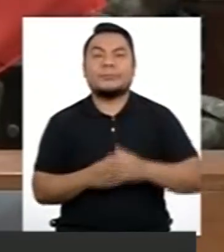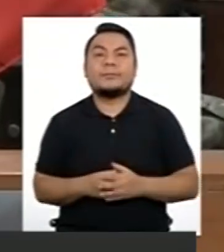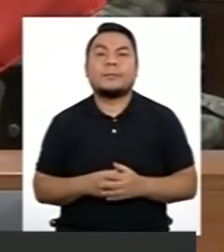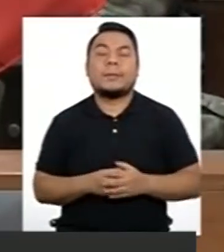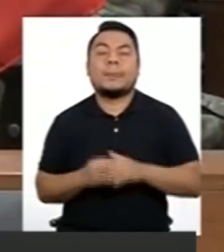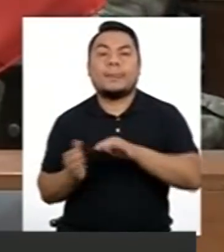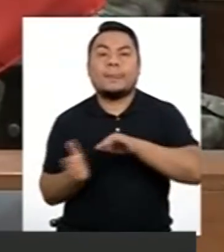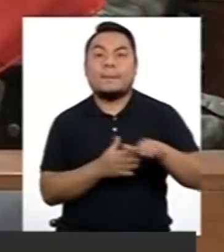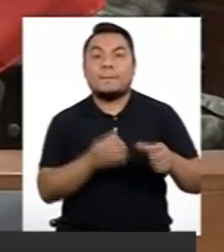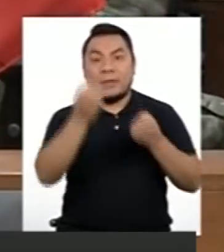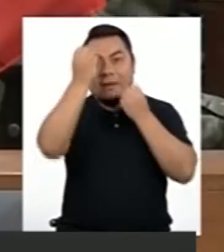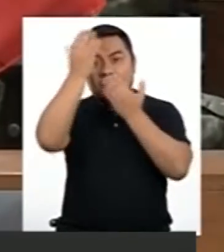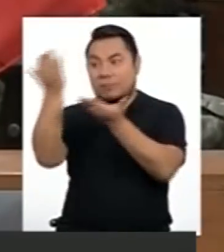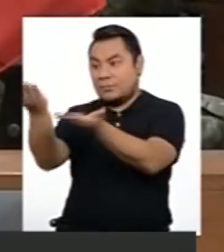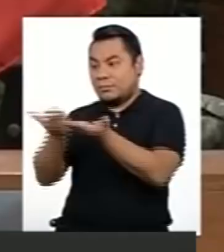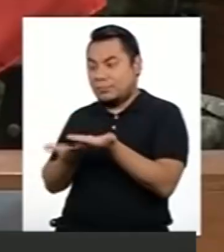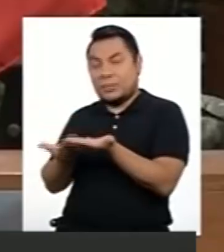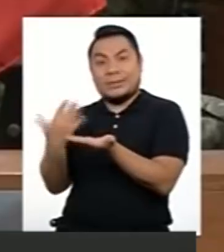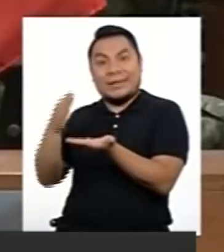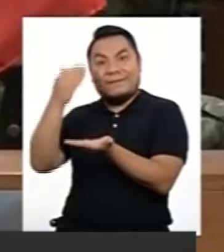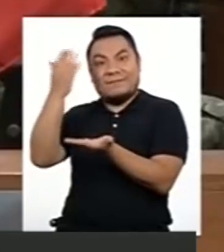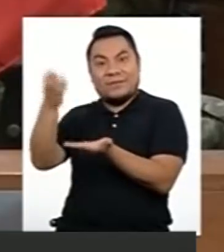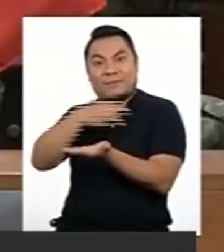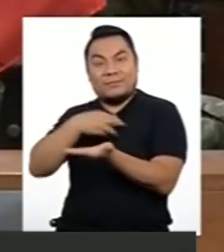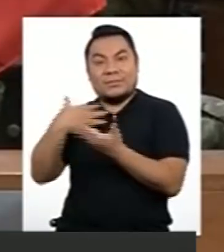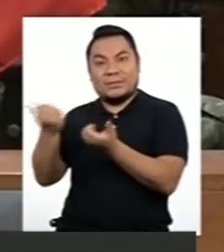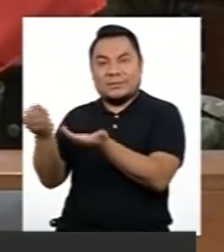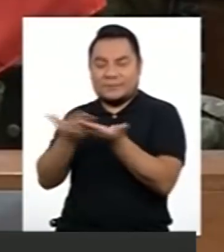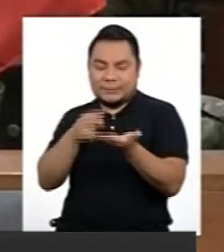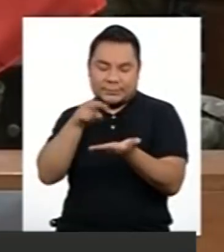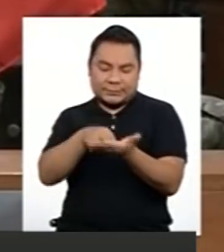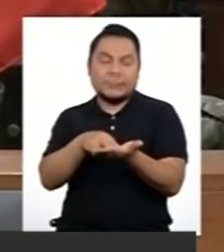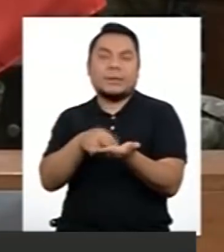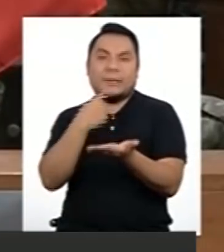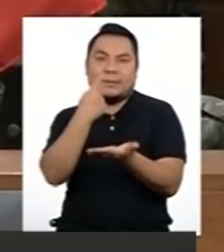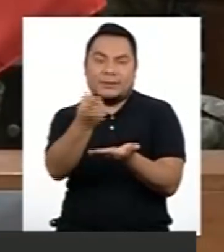La información que nos dan al día de hoy es que ya hemos superado las